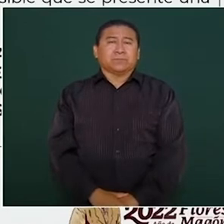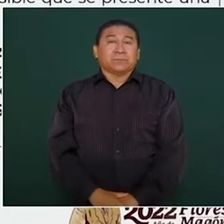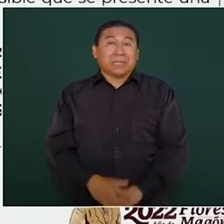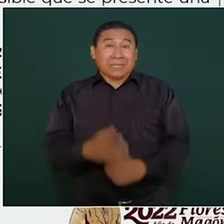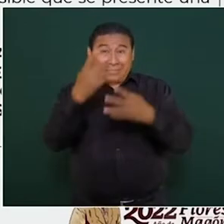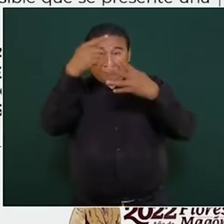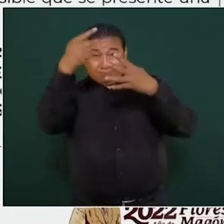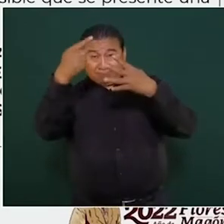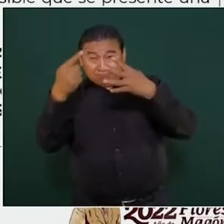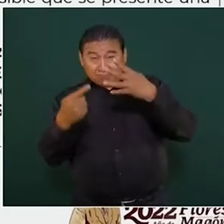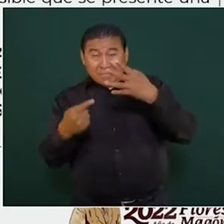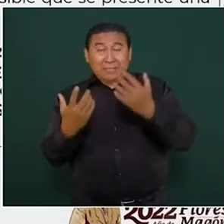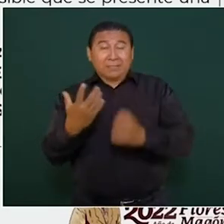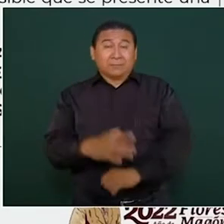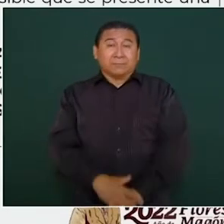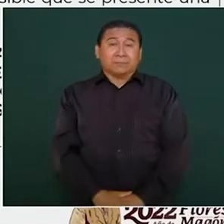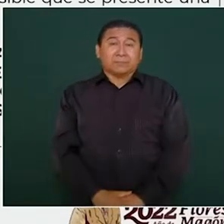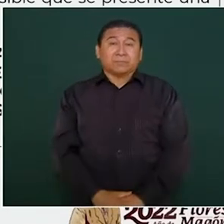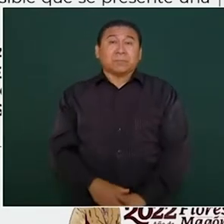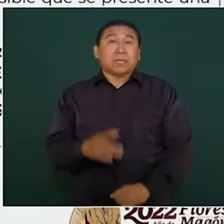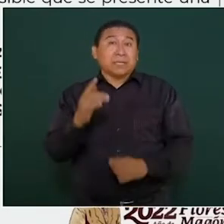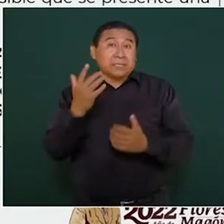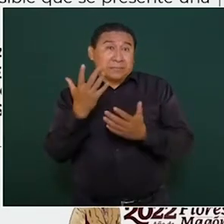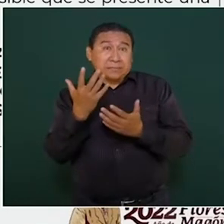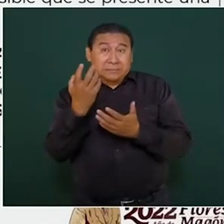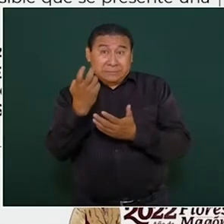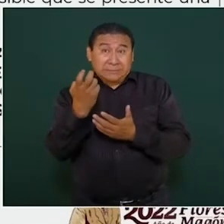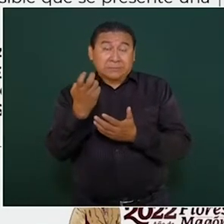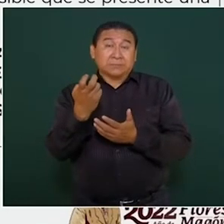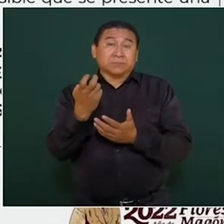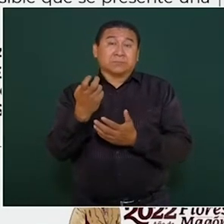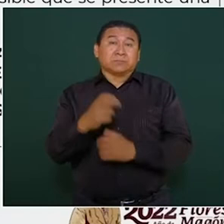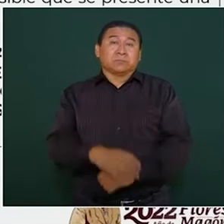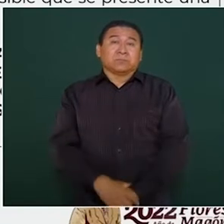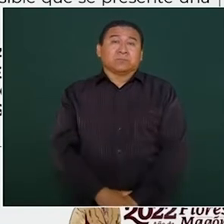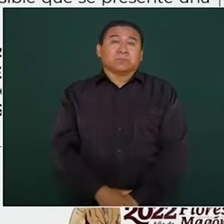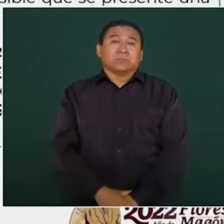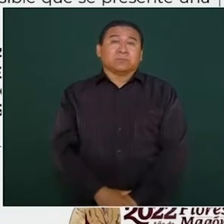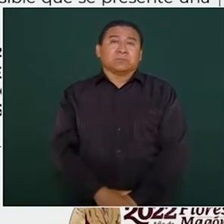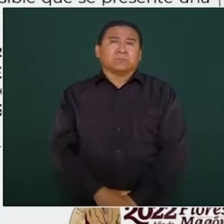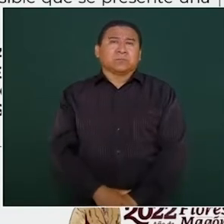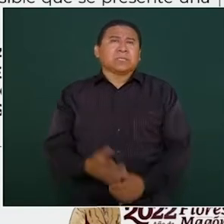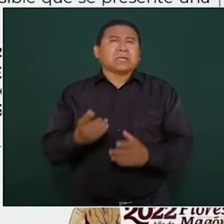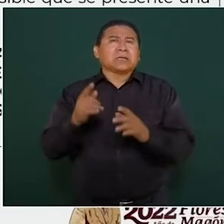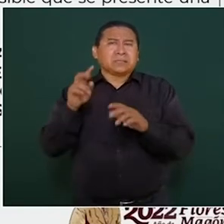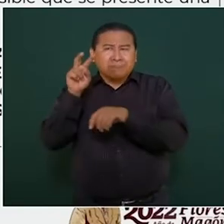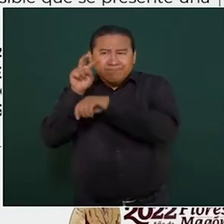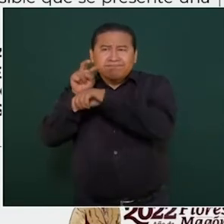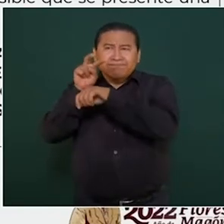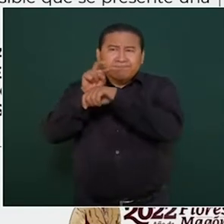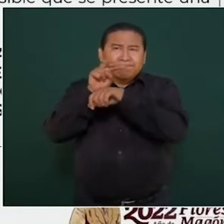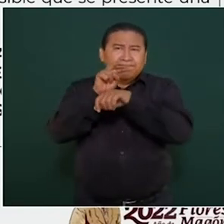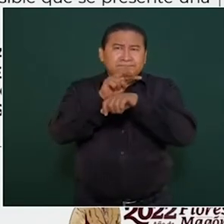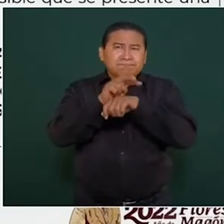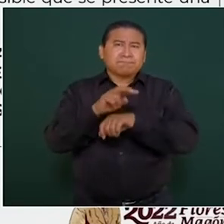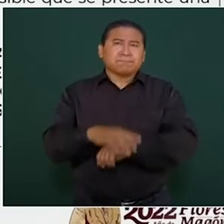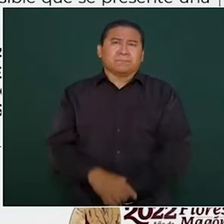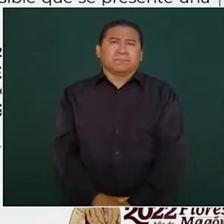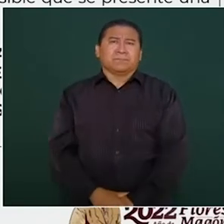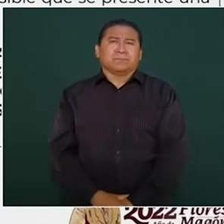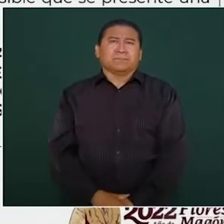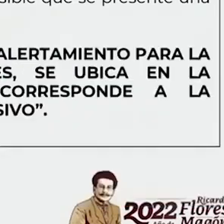esto es lo que más o menos esperamos nosotros o lo que se está monitoreando presenta un